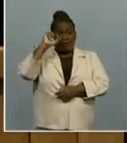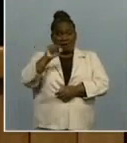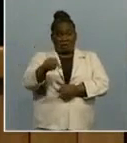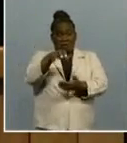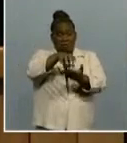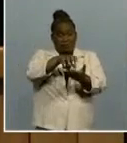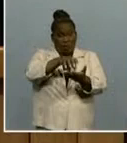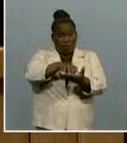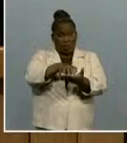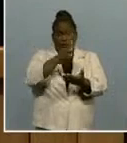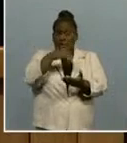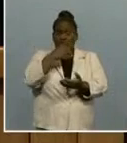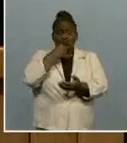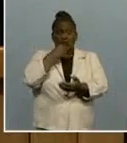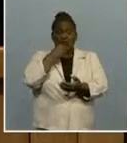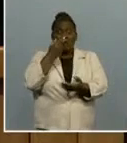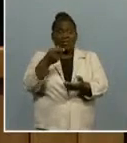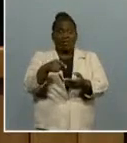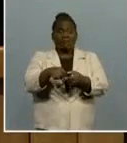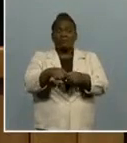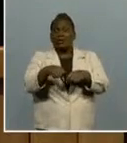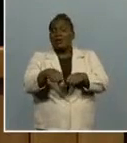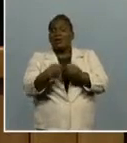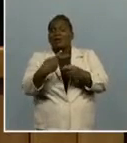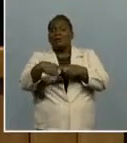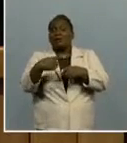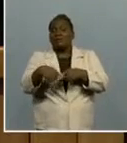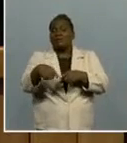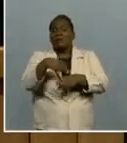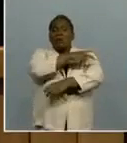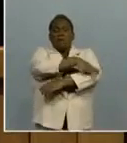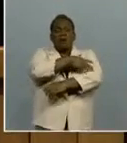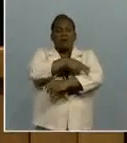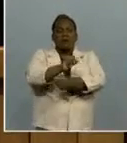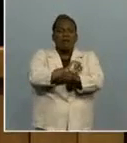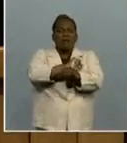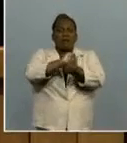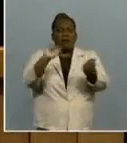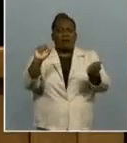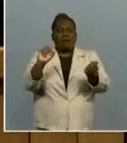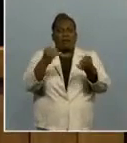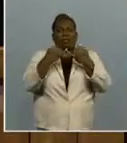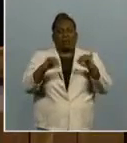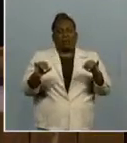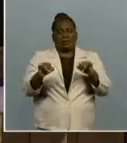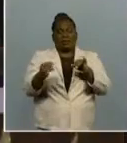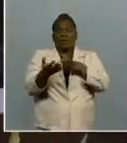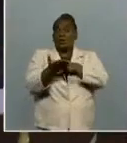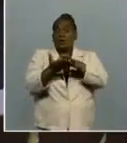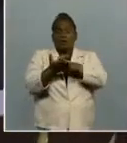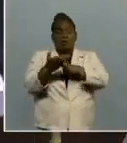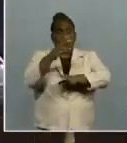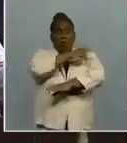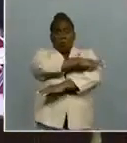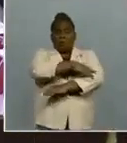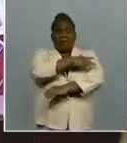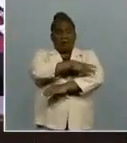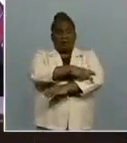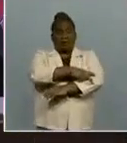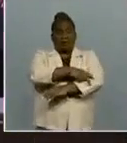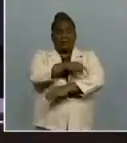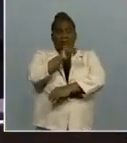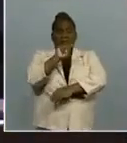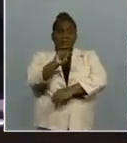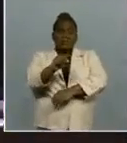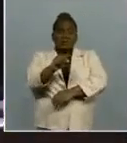quebrar la voluntad de una nación libre e independiente ningún pueblo está a salvo de la mentira de la